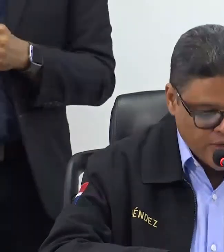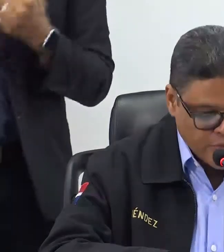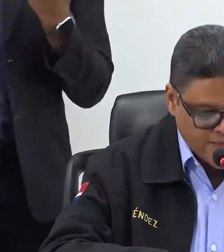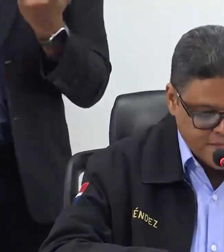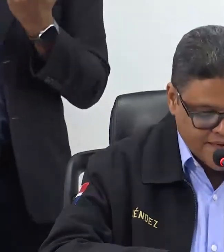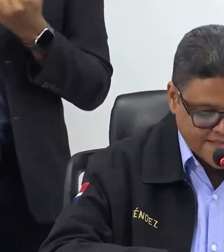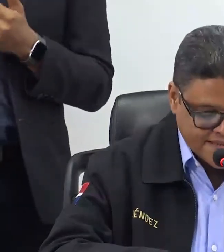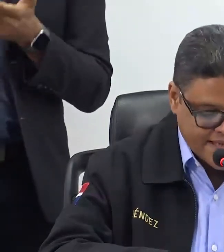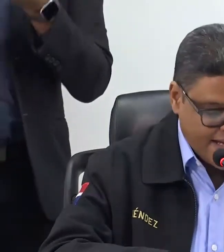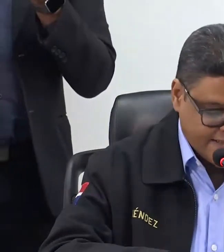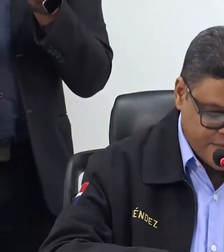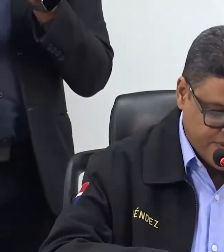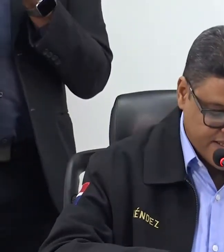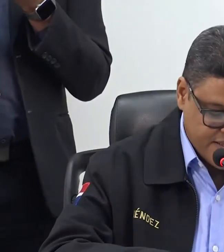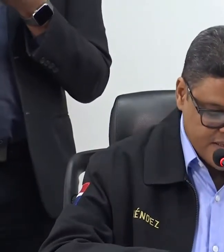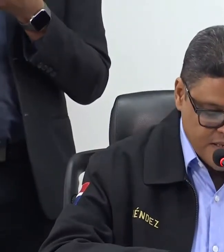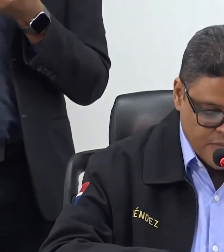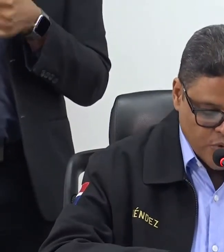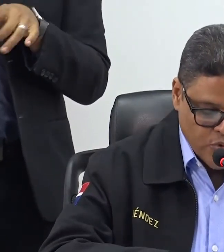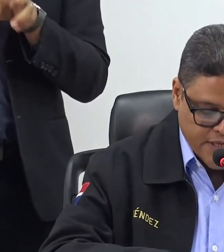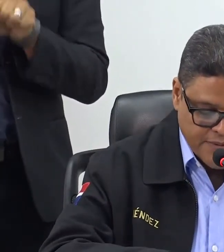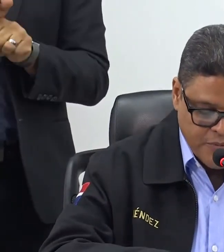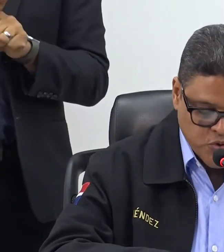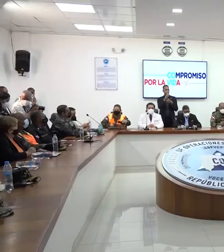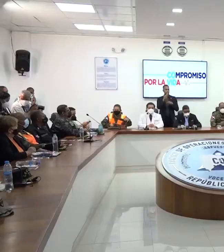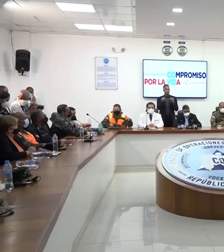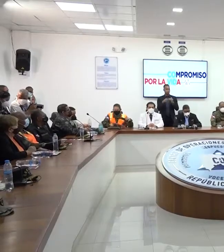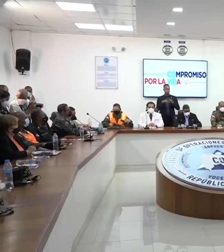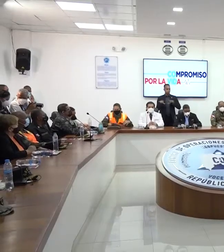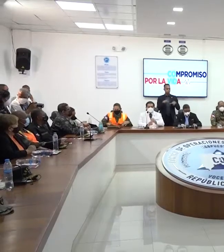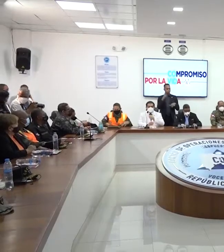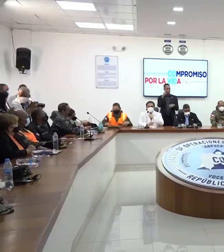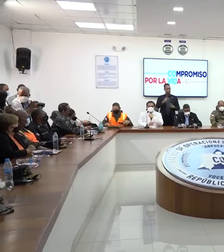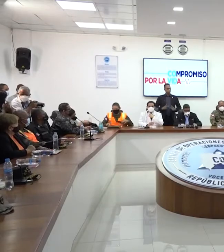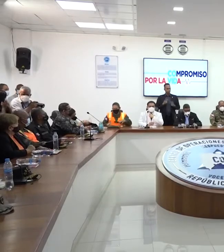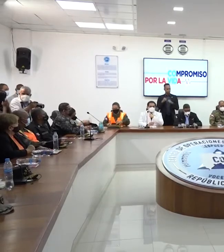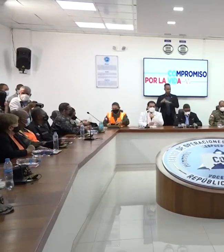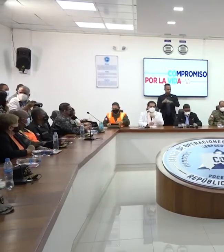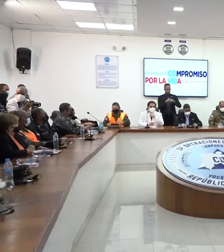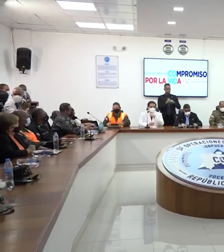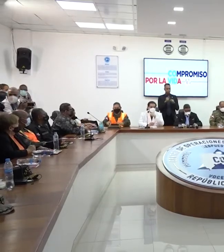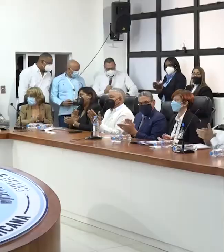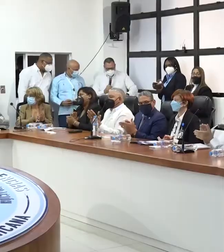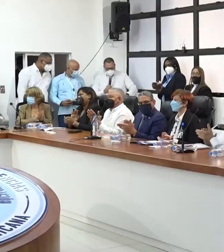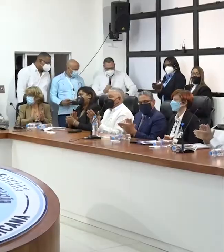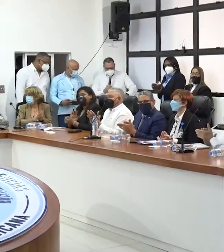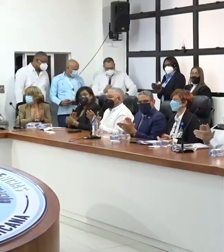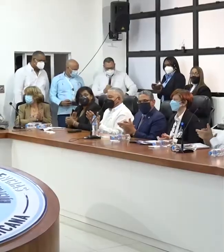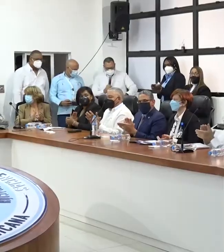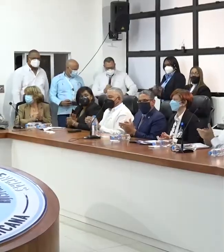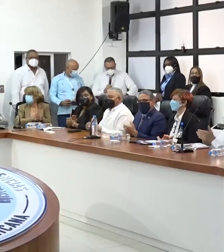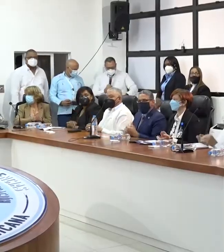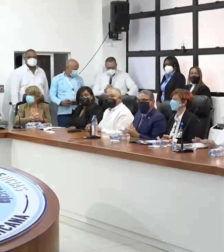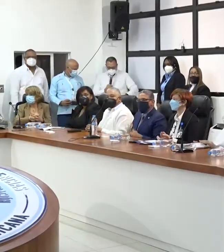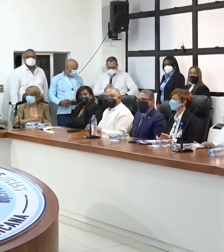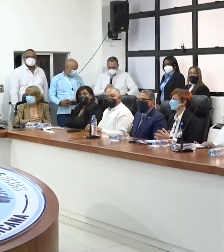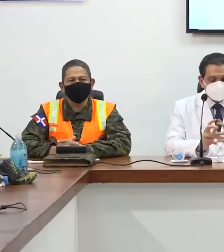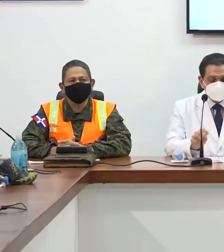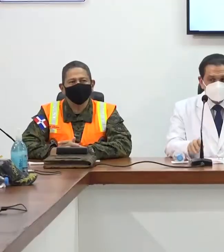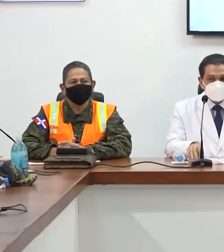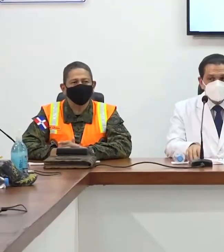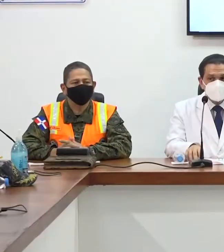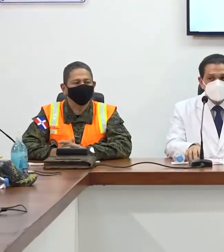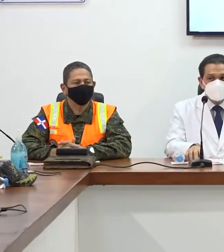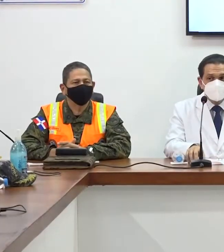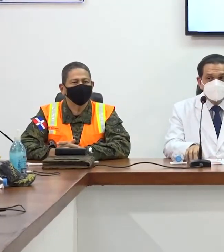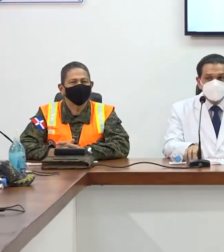vamos a conmemorar una Semana Santa atípica. El operativo denominado Compromiso por la Vida iniciará este jueves 1 de abril a las 2 de la tarde